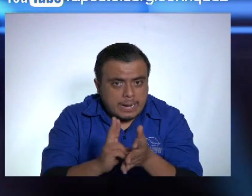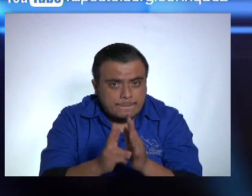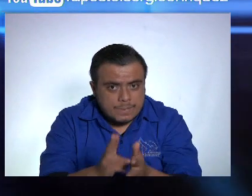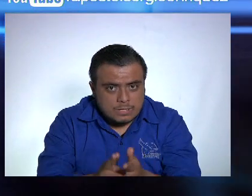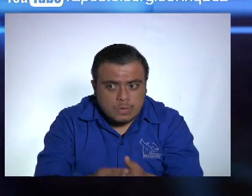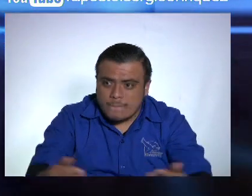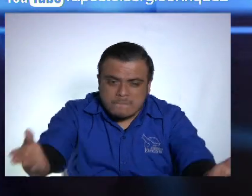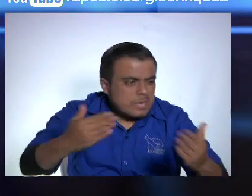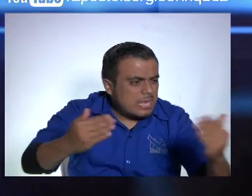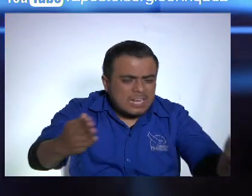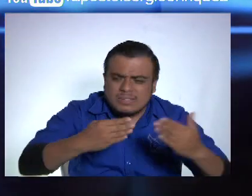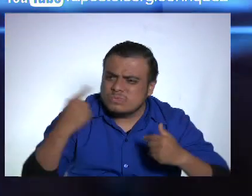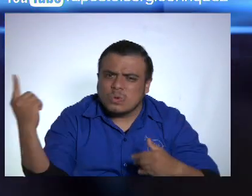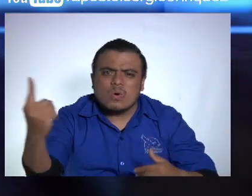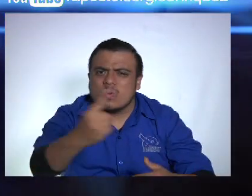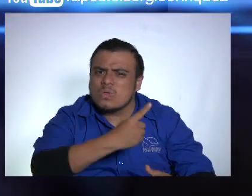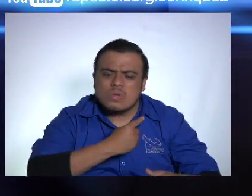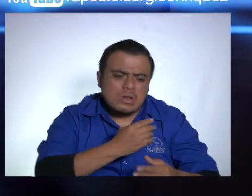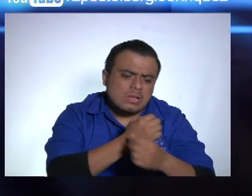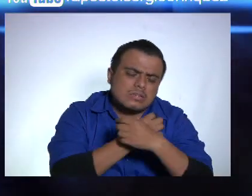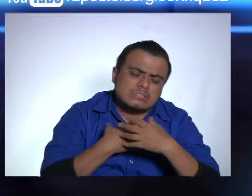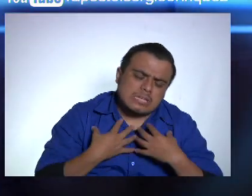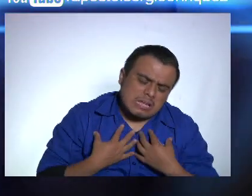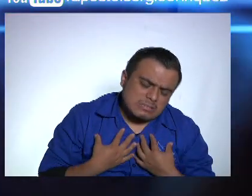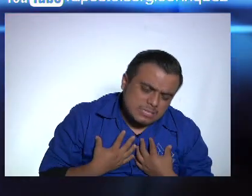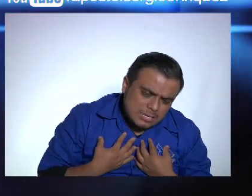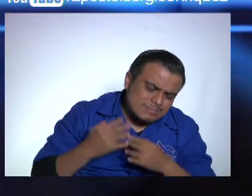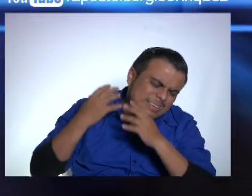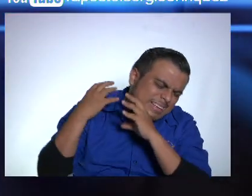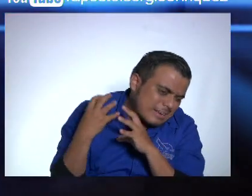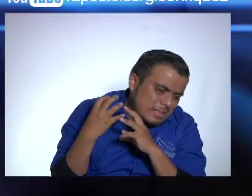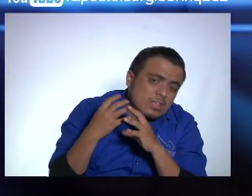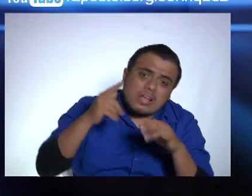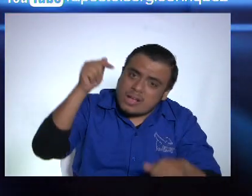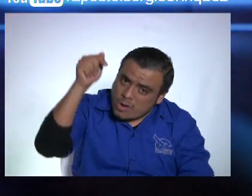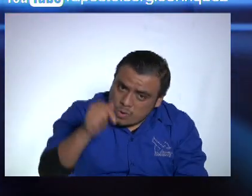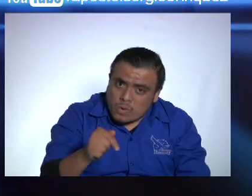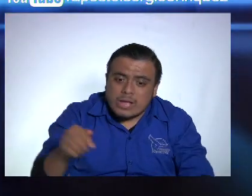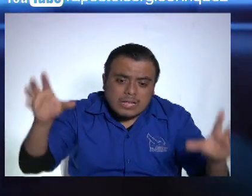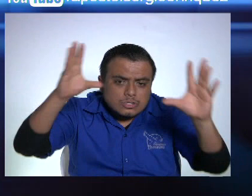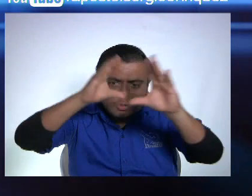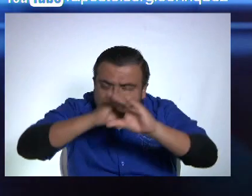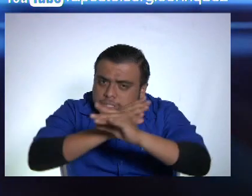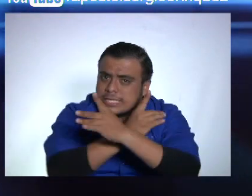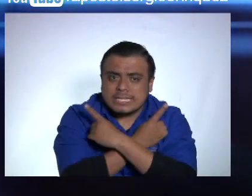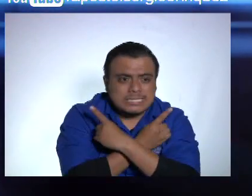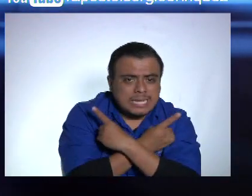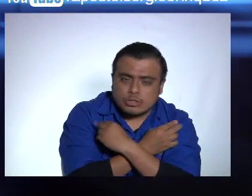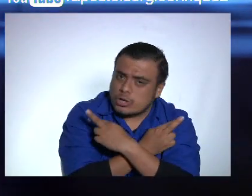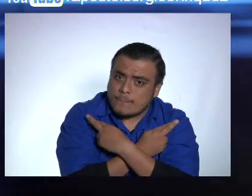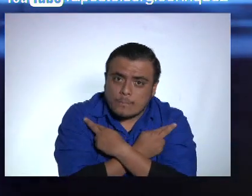una noche de reposo. Pero tenemos que entrar a esta hermosa casa